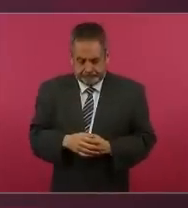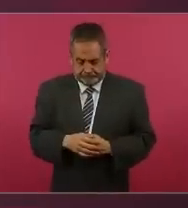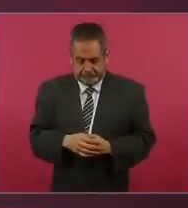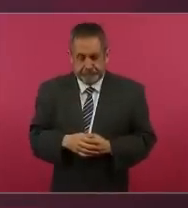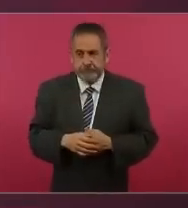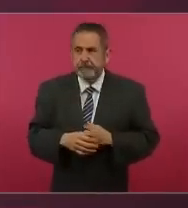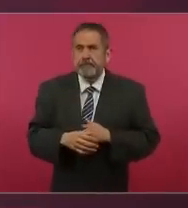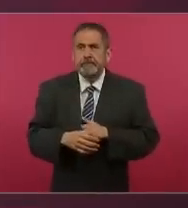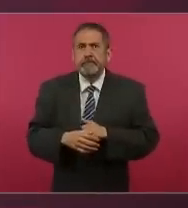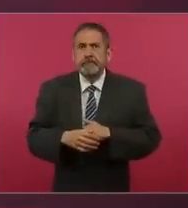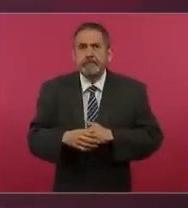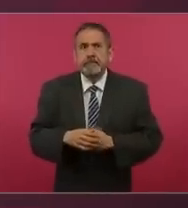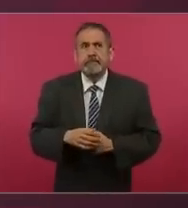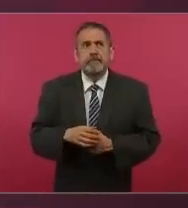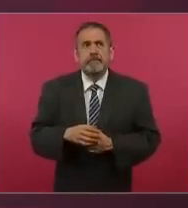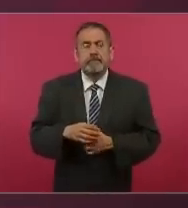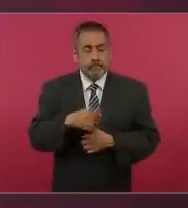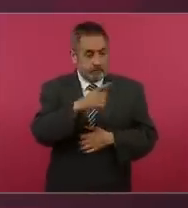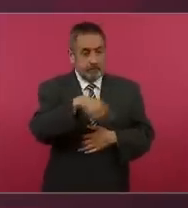son capaces